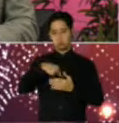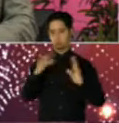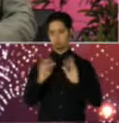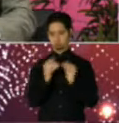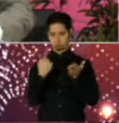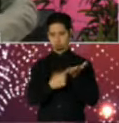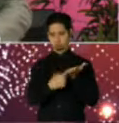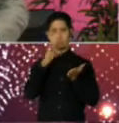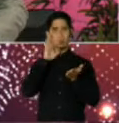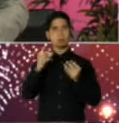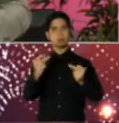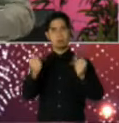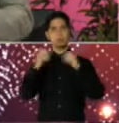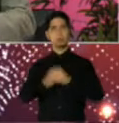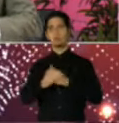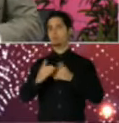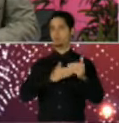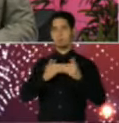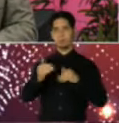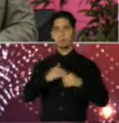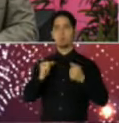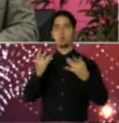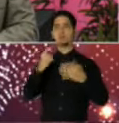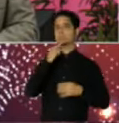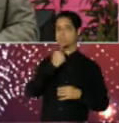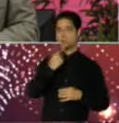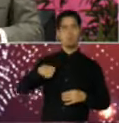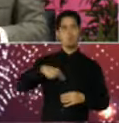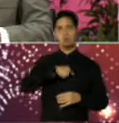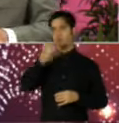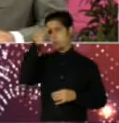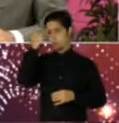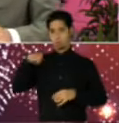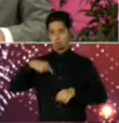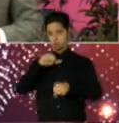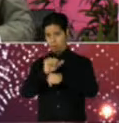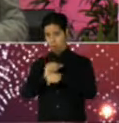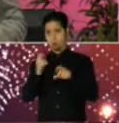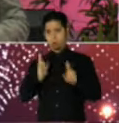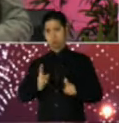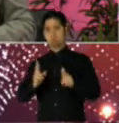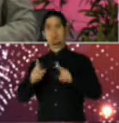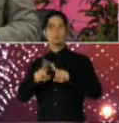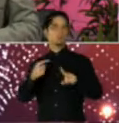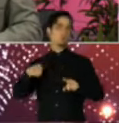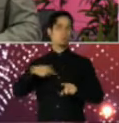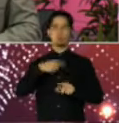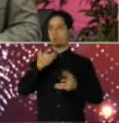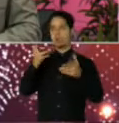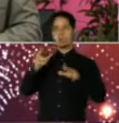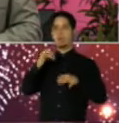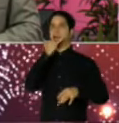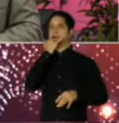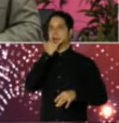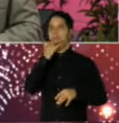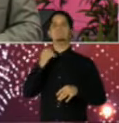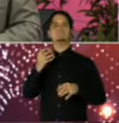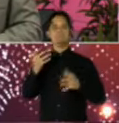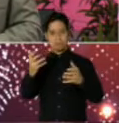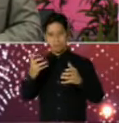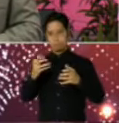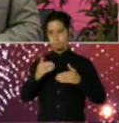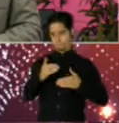orden y ley. No importa la seriedad de esto, definitivamente sabemos la urgencia que tenemos en el país. No queremos cometer errores. Vamos a usar el proceso existente entre